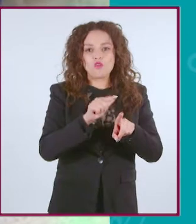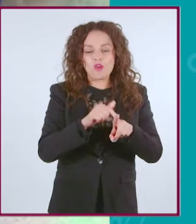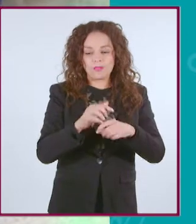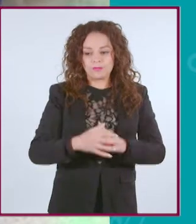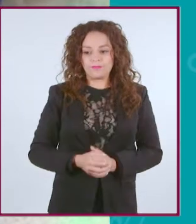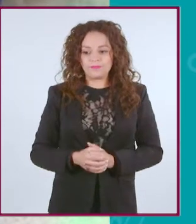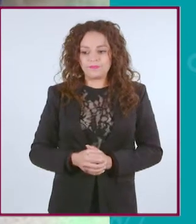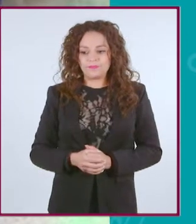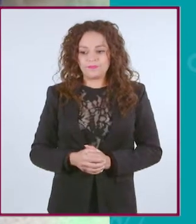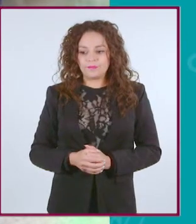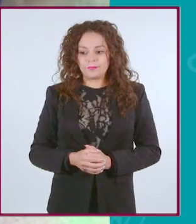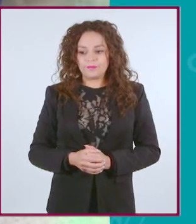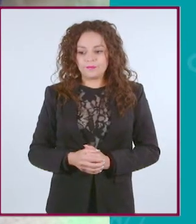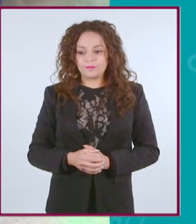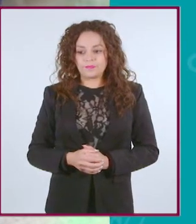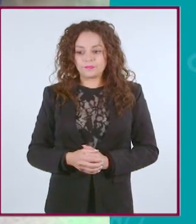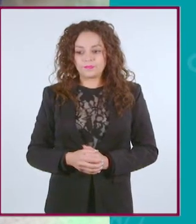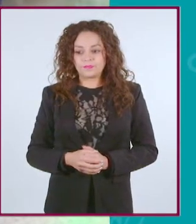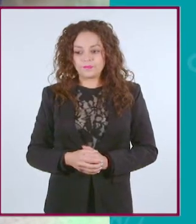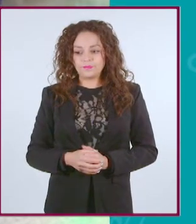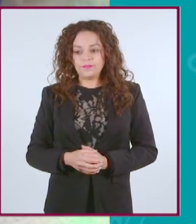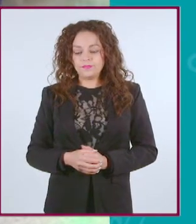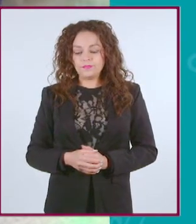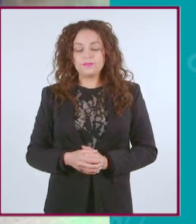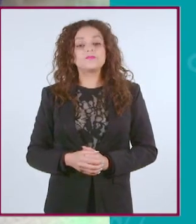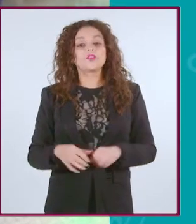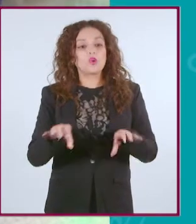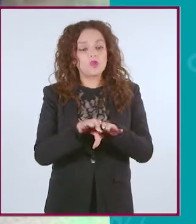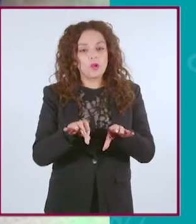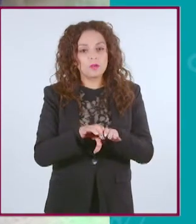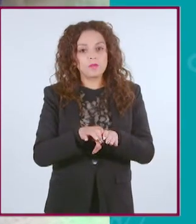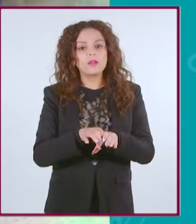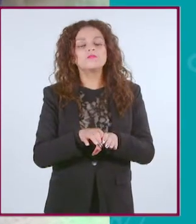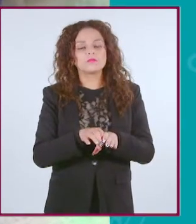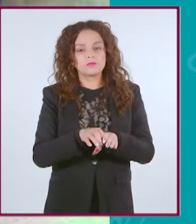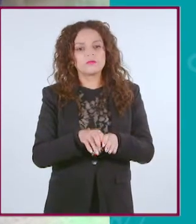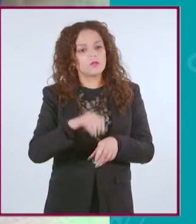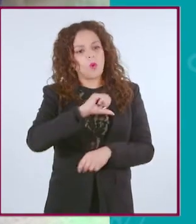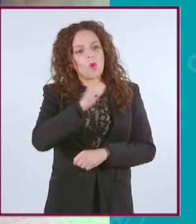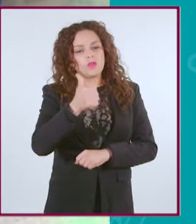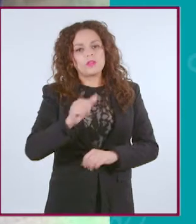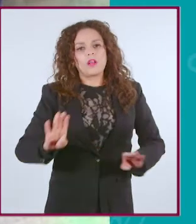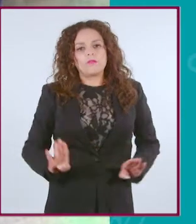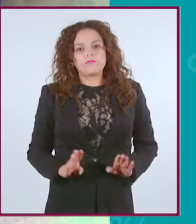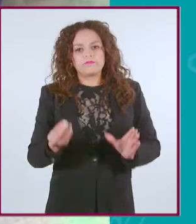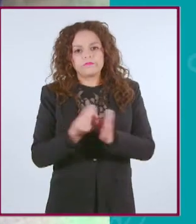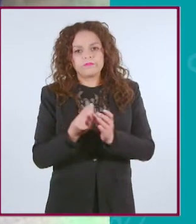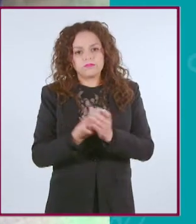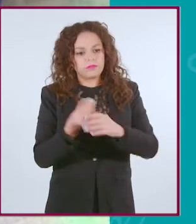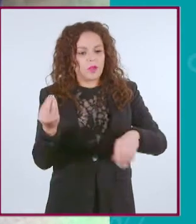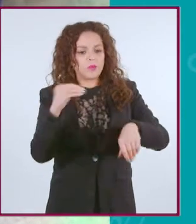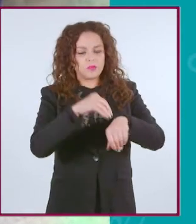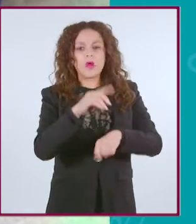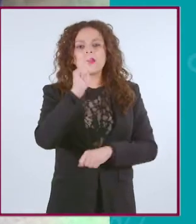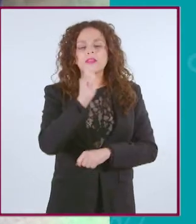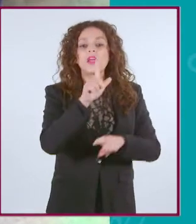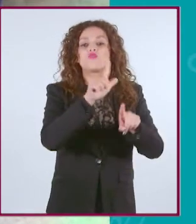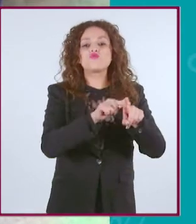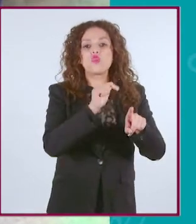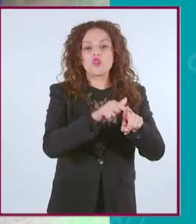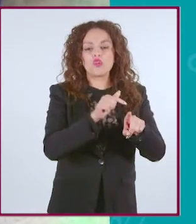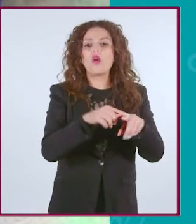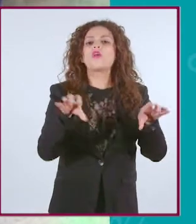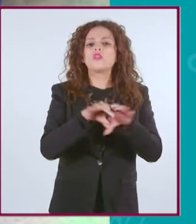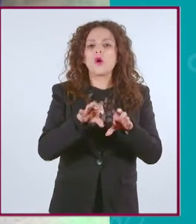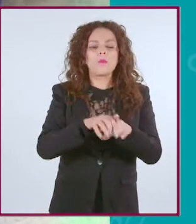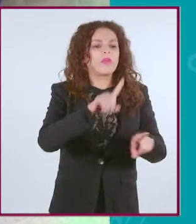ennoblecer lo que es nuestro género textil, confiriéndole ya otra propiedad, el color. Ese color lo aplicamos por medio de